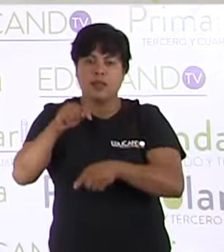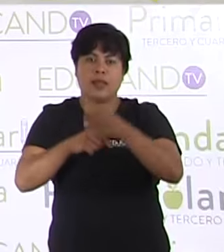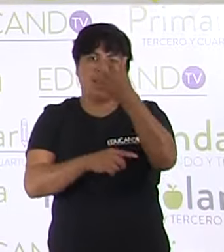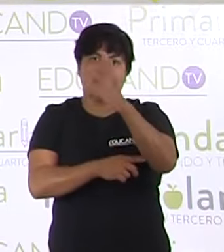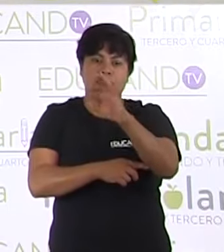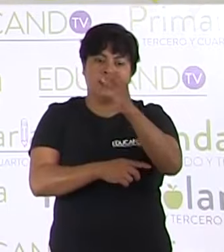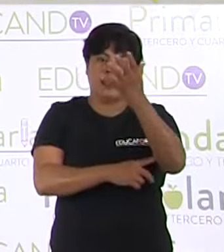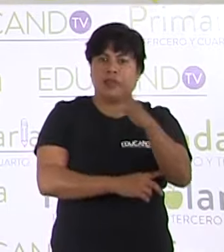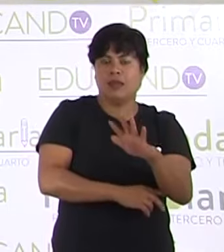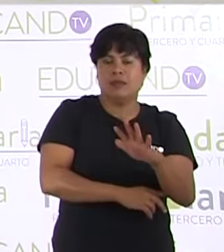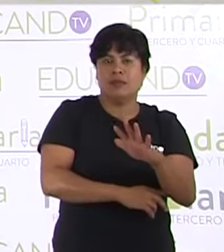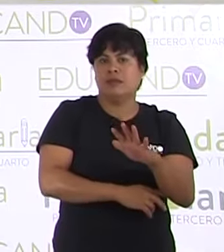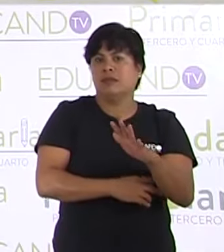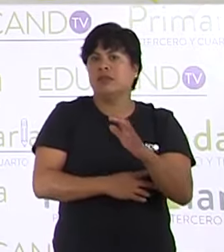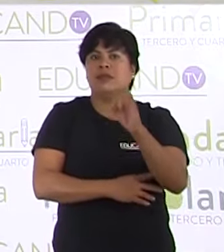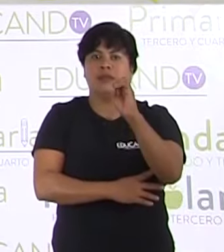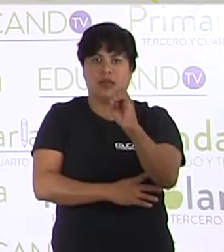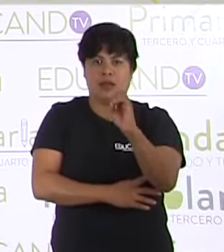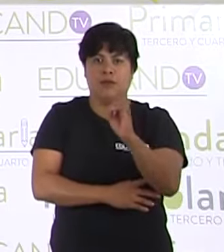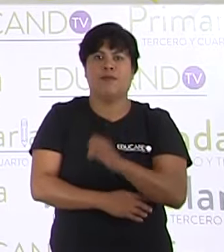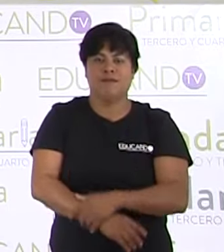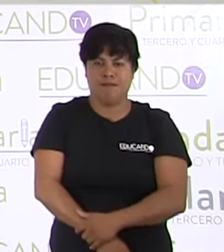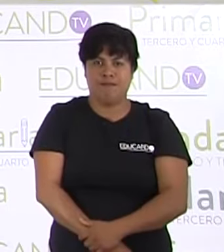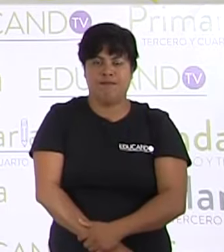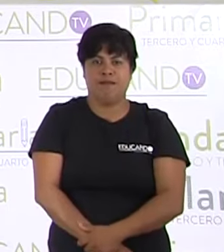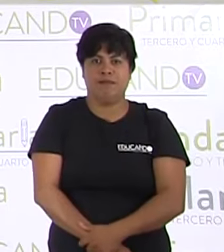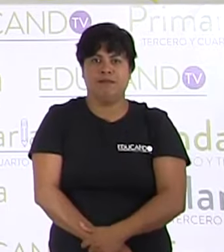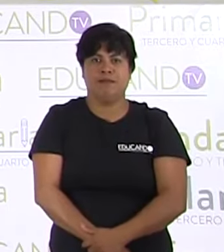a 10 da cero